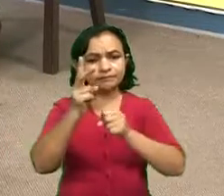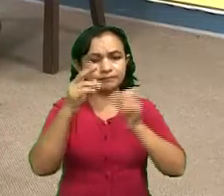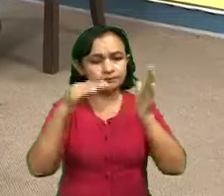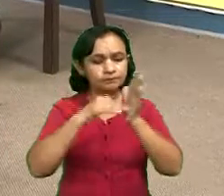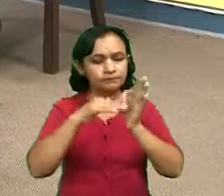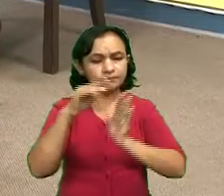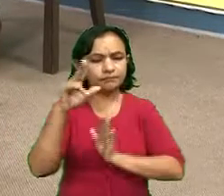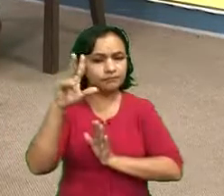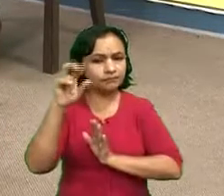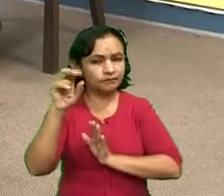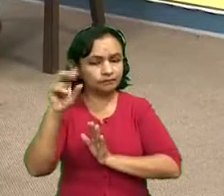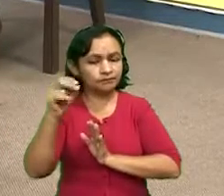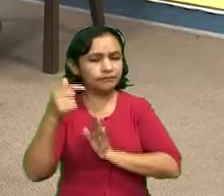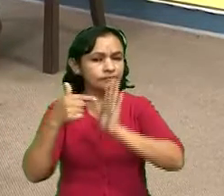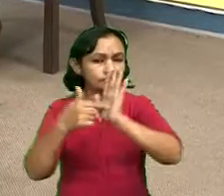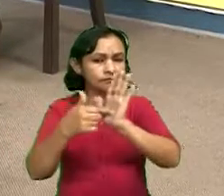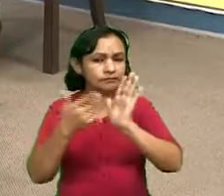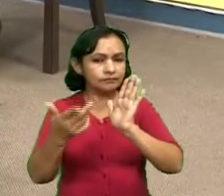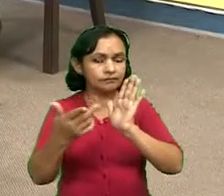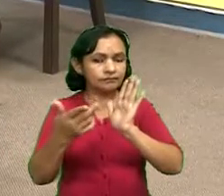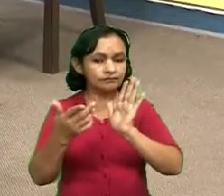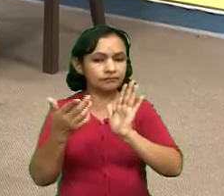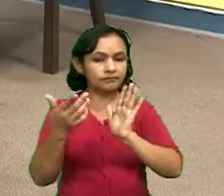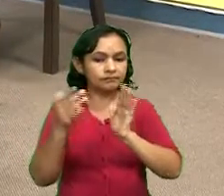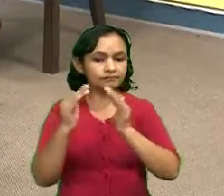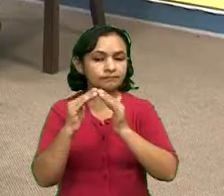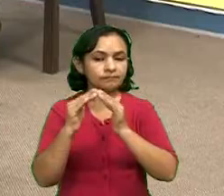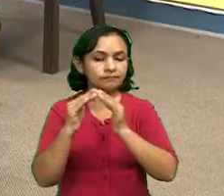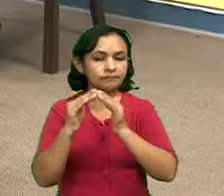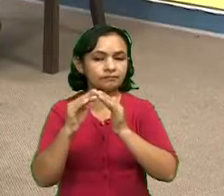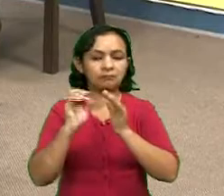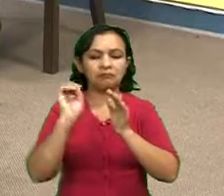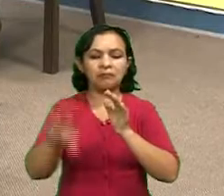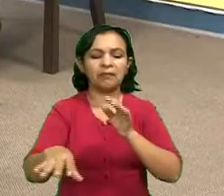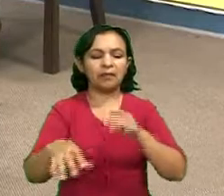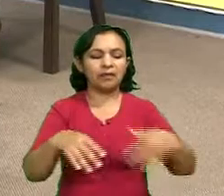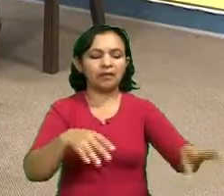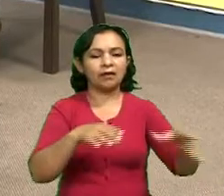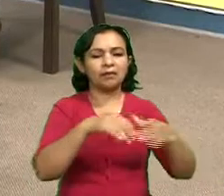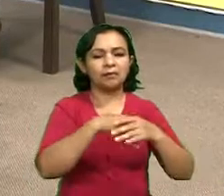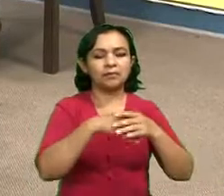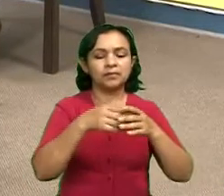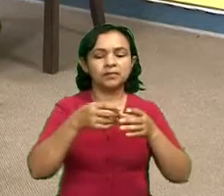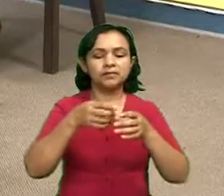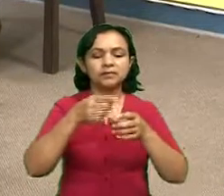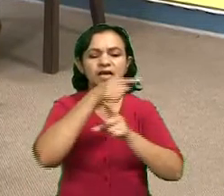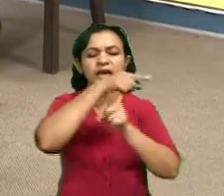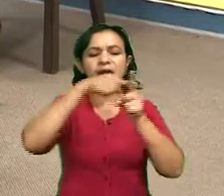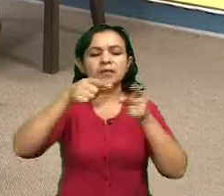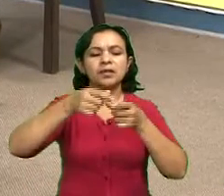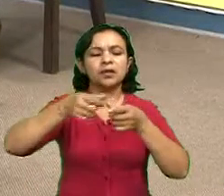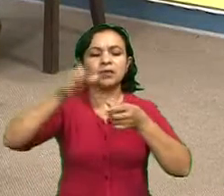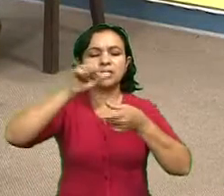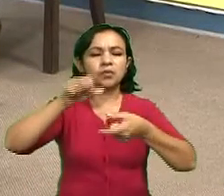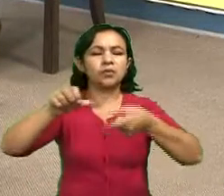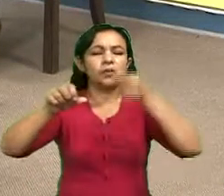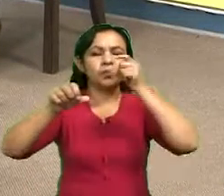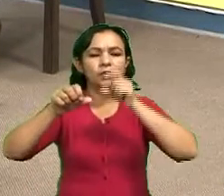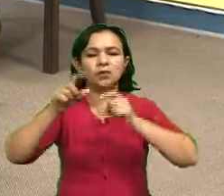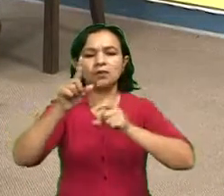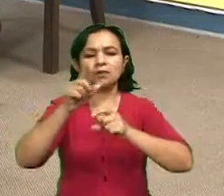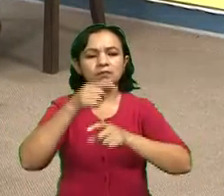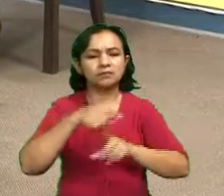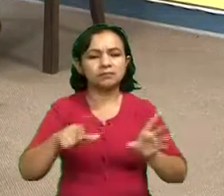2019, 20 por ejemplo. Uno lo lleva a su casa y lo tiene ahí volado. Se lo toma y lo guarda. Como no se lo tomó